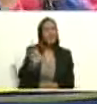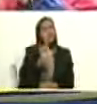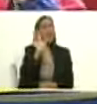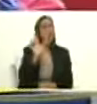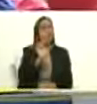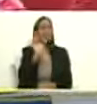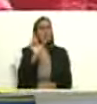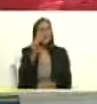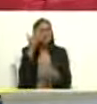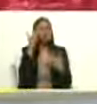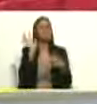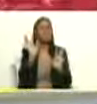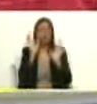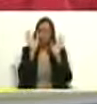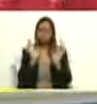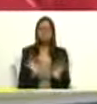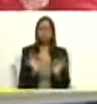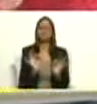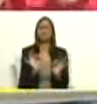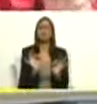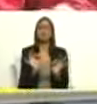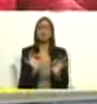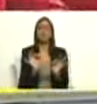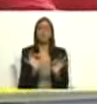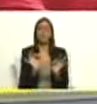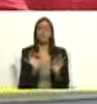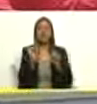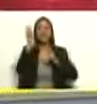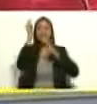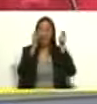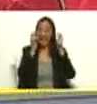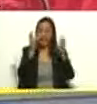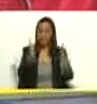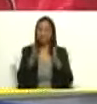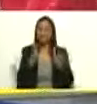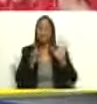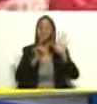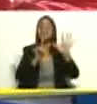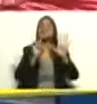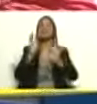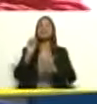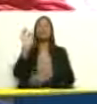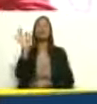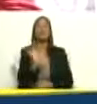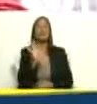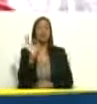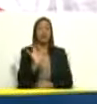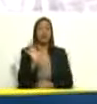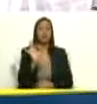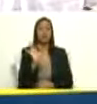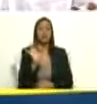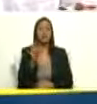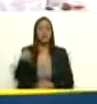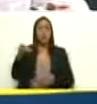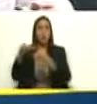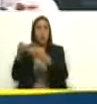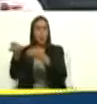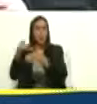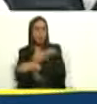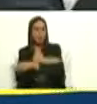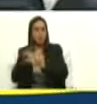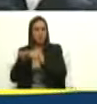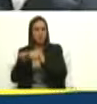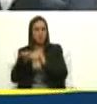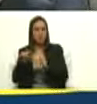de Julio Chávez sacó casi 6% de los votos Chávez tiene miedo Chávez tiene miedo la